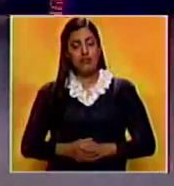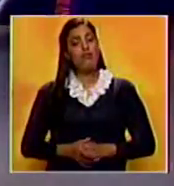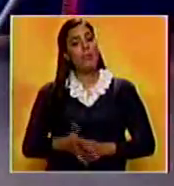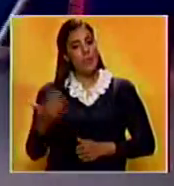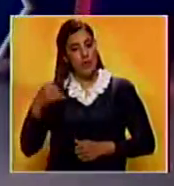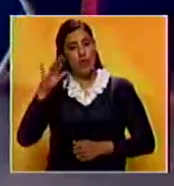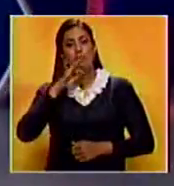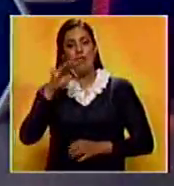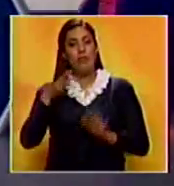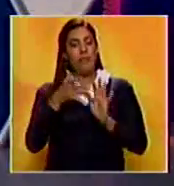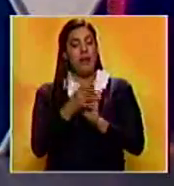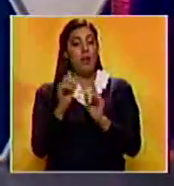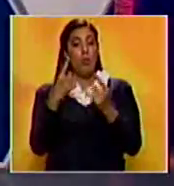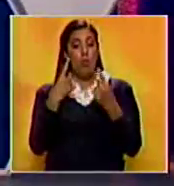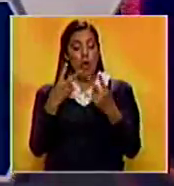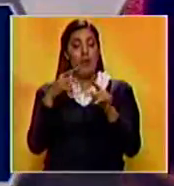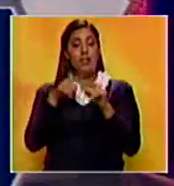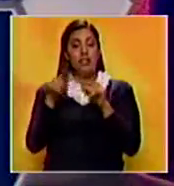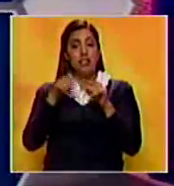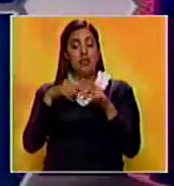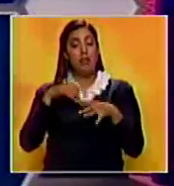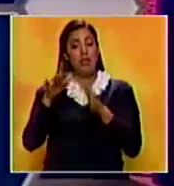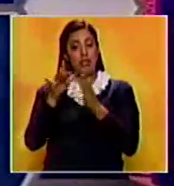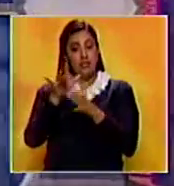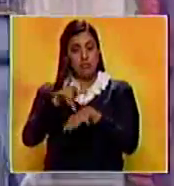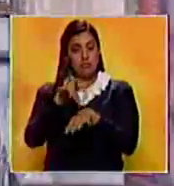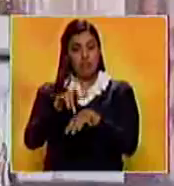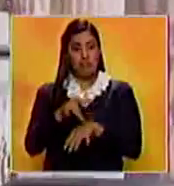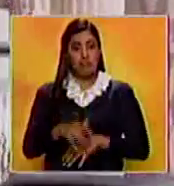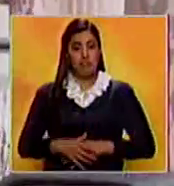Y Maluma aclaró los rumores sobre su sexualidad.